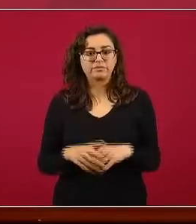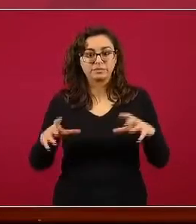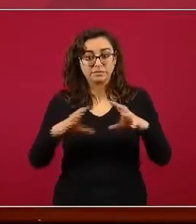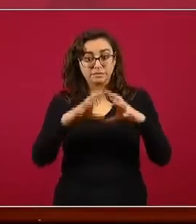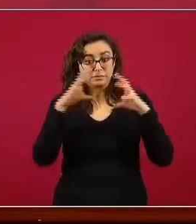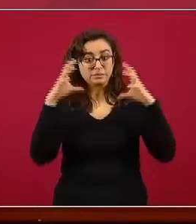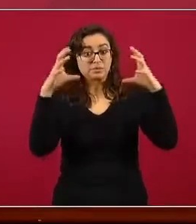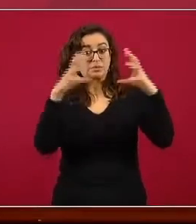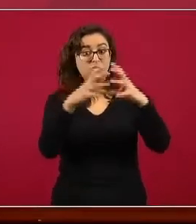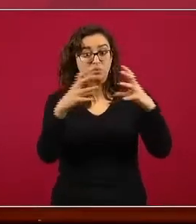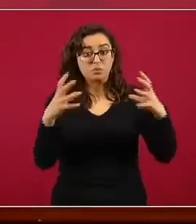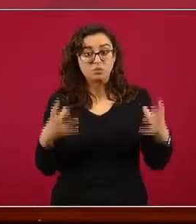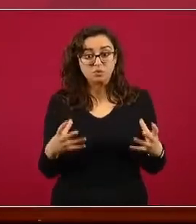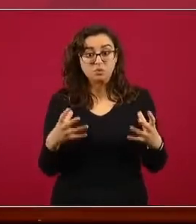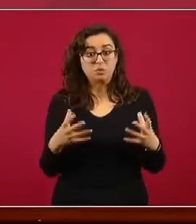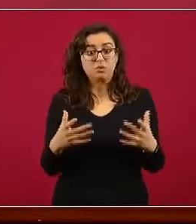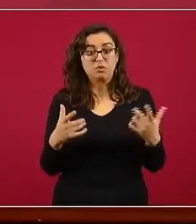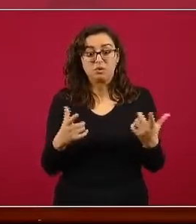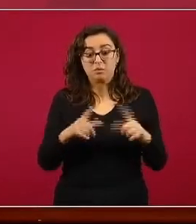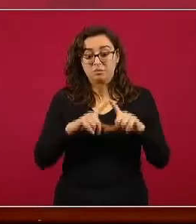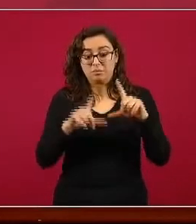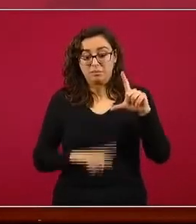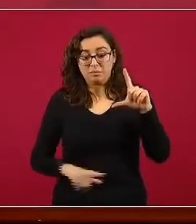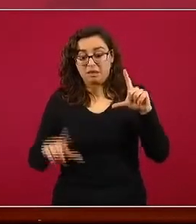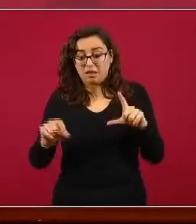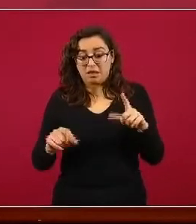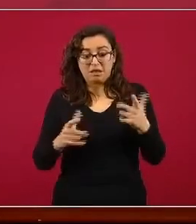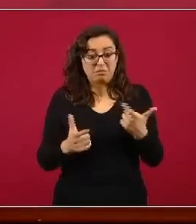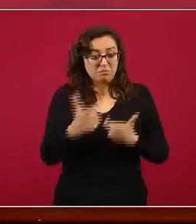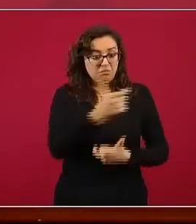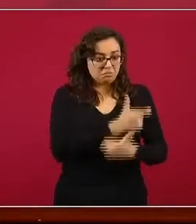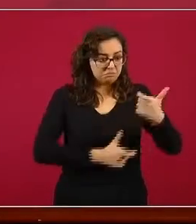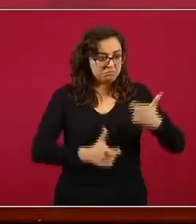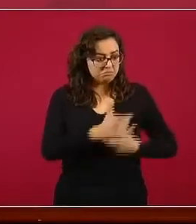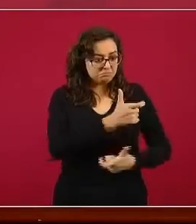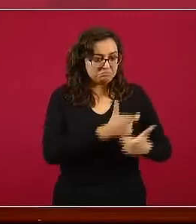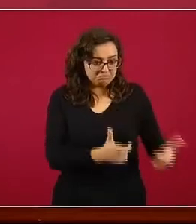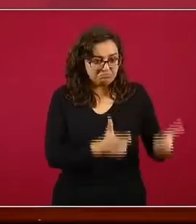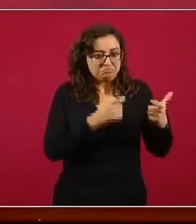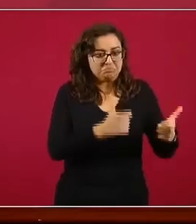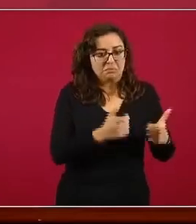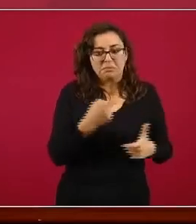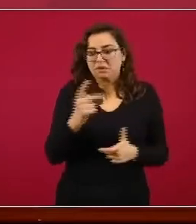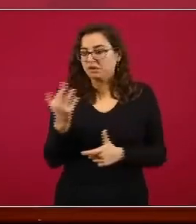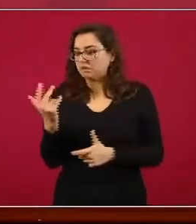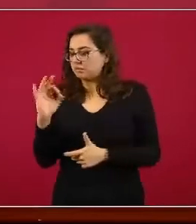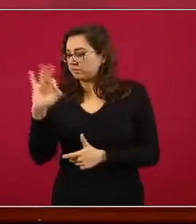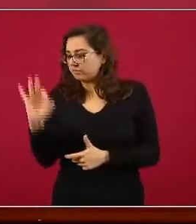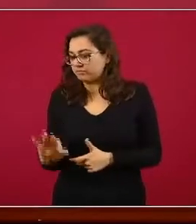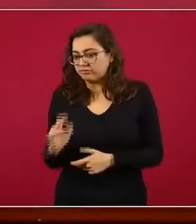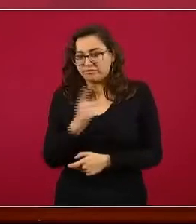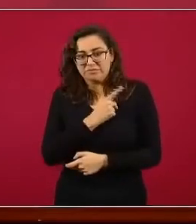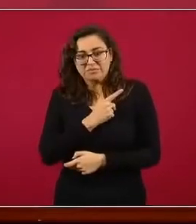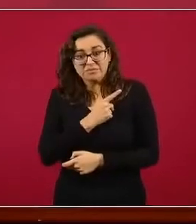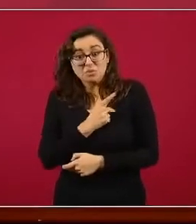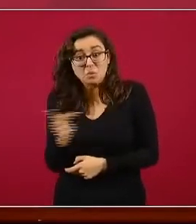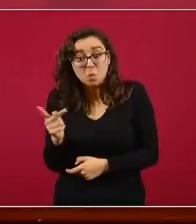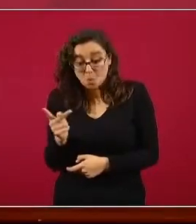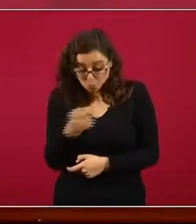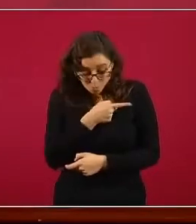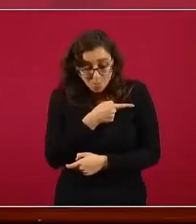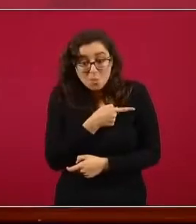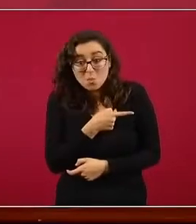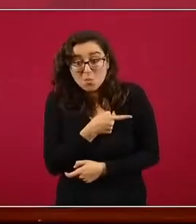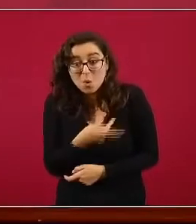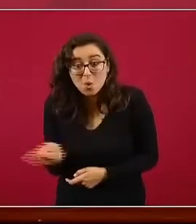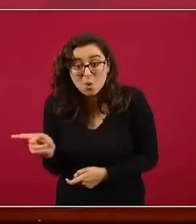del mundo, actualmente es la 15, vive en condiciones de pobreza. Pobreza, sí, pobreza,